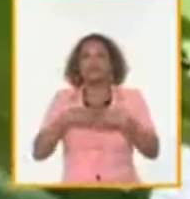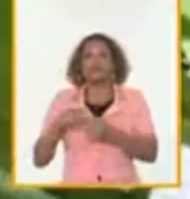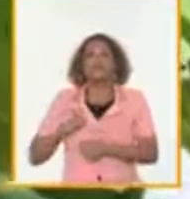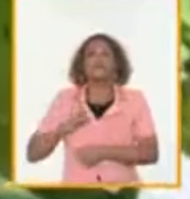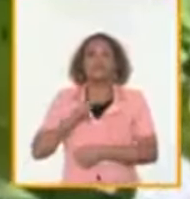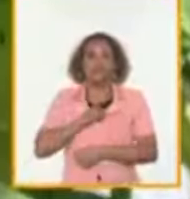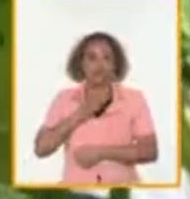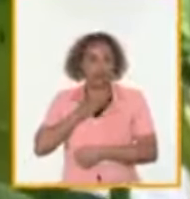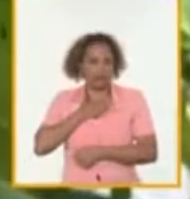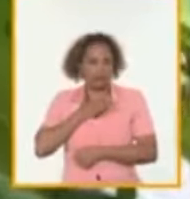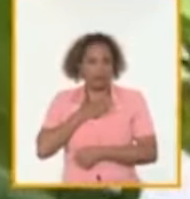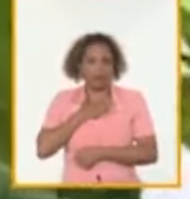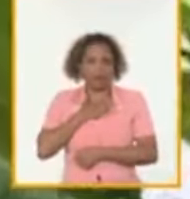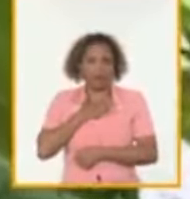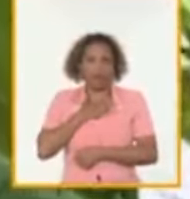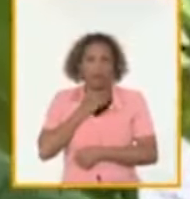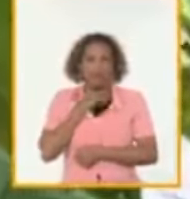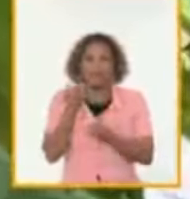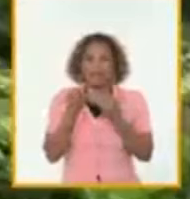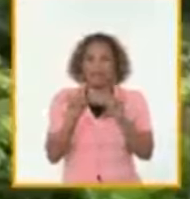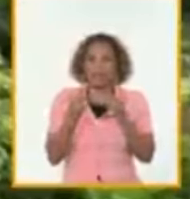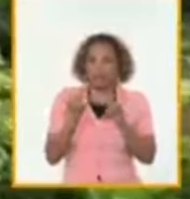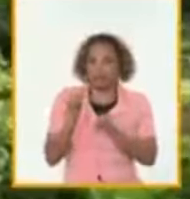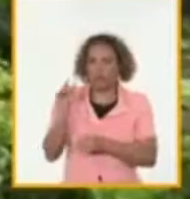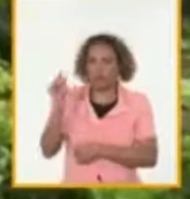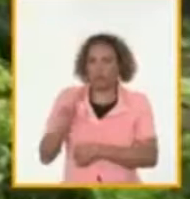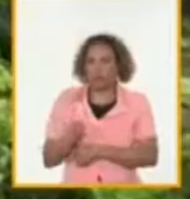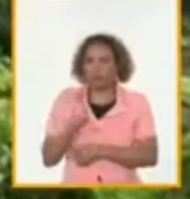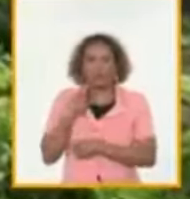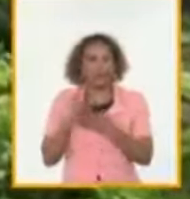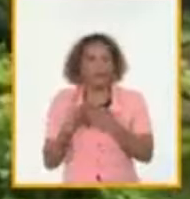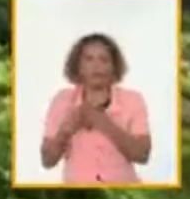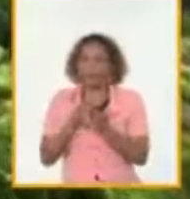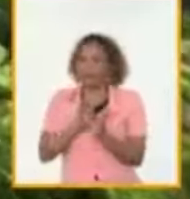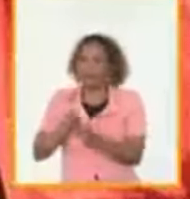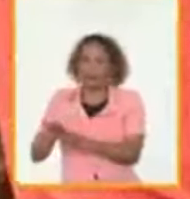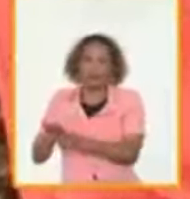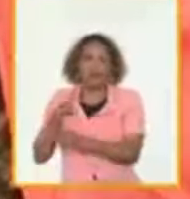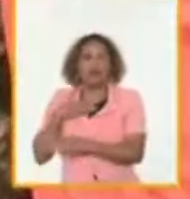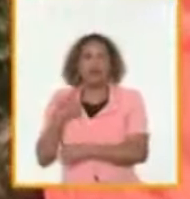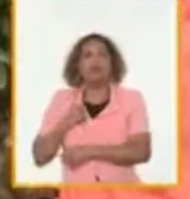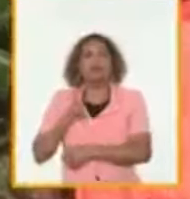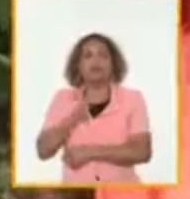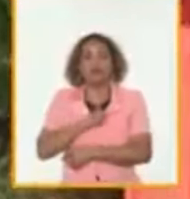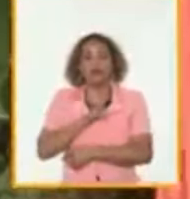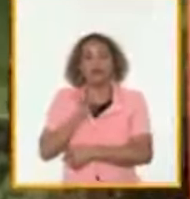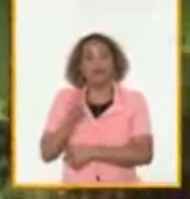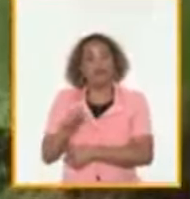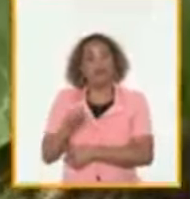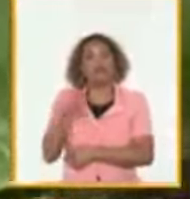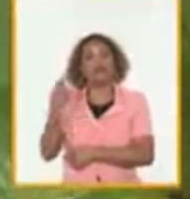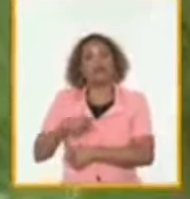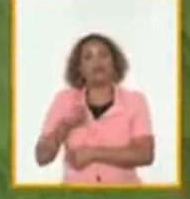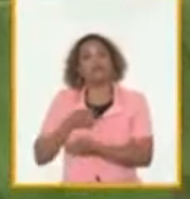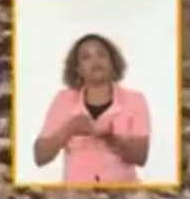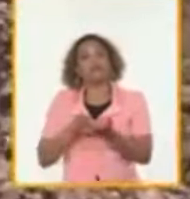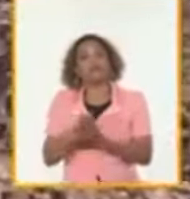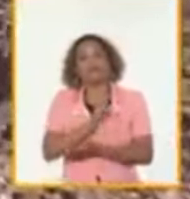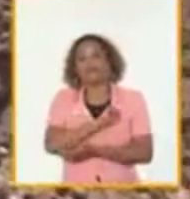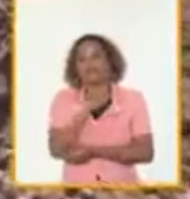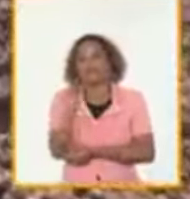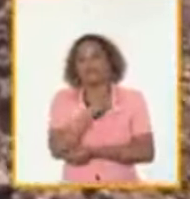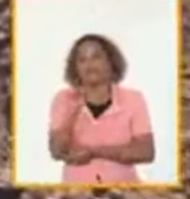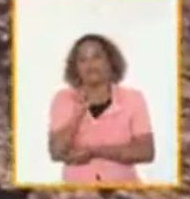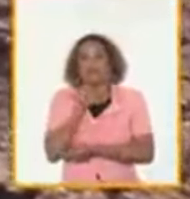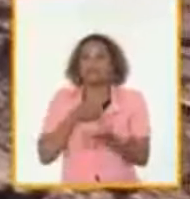de productores individuales y no en mano de las empresas estatales cuestión esta que en la que tenemos que seguir ganando y tenemos que